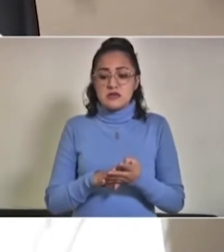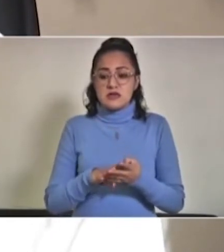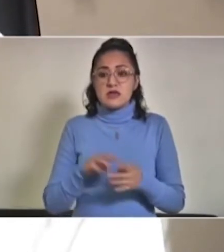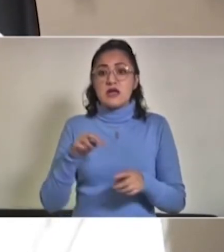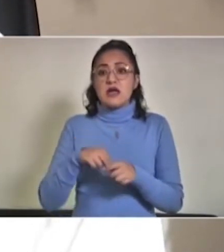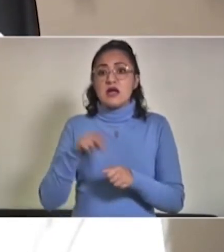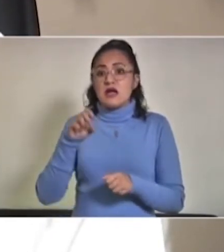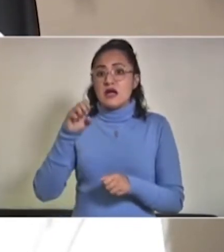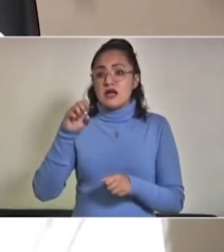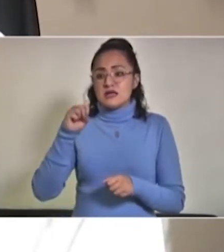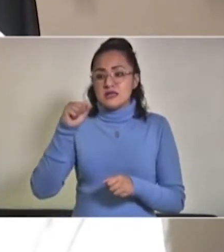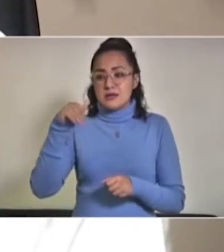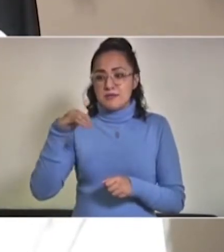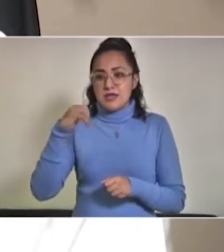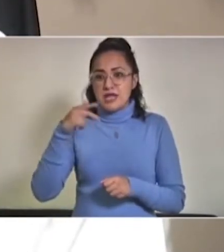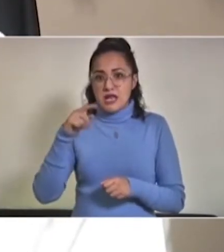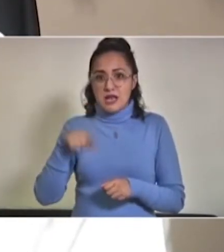en 2.